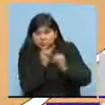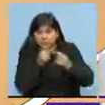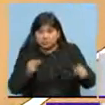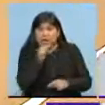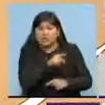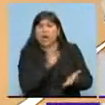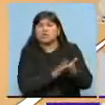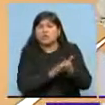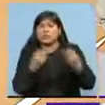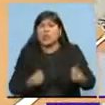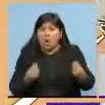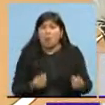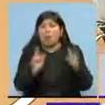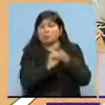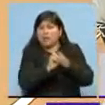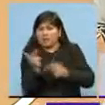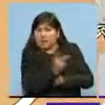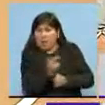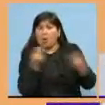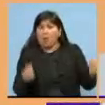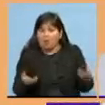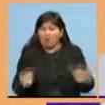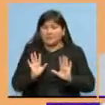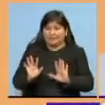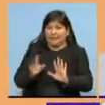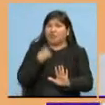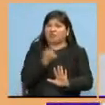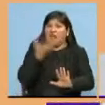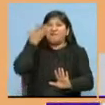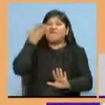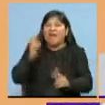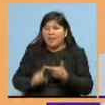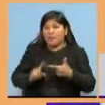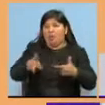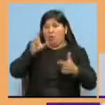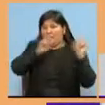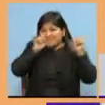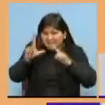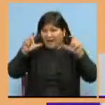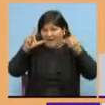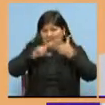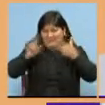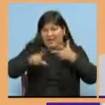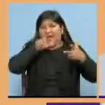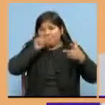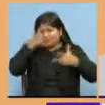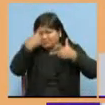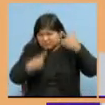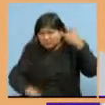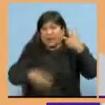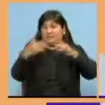mucho por redes sociales en facebook twitter e instagram aparecemos como cojo y la gente como mente hace un primer acercamiento a través de